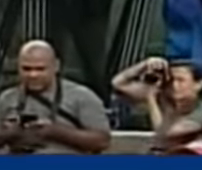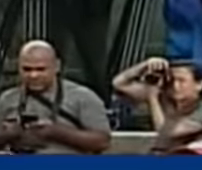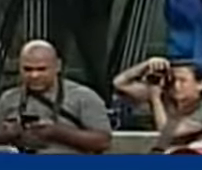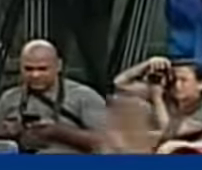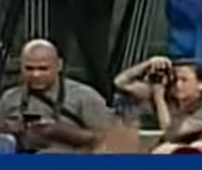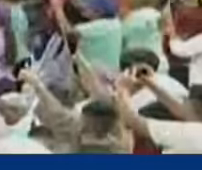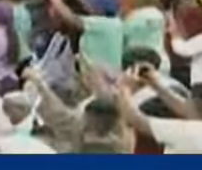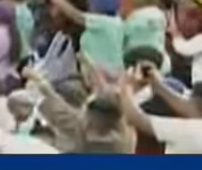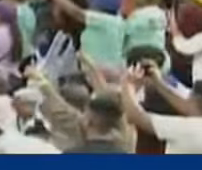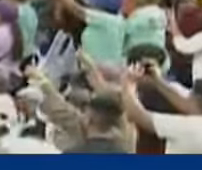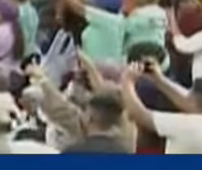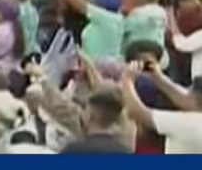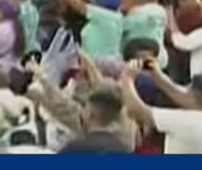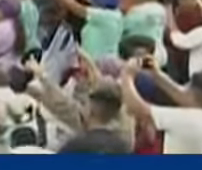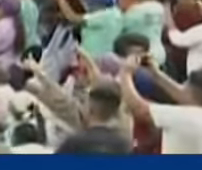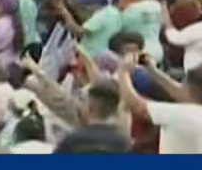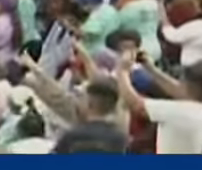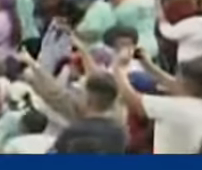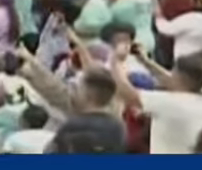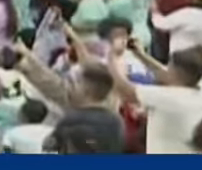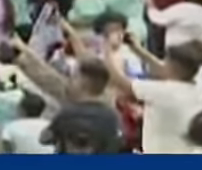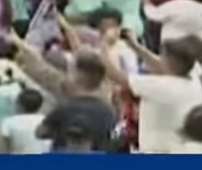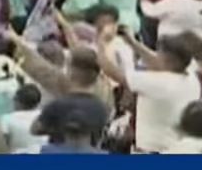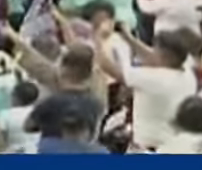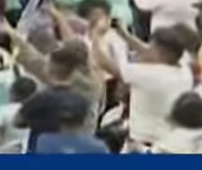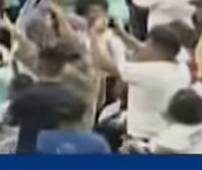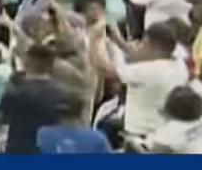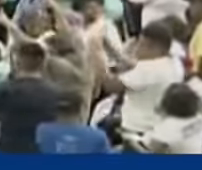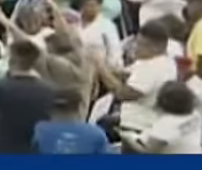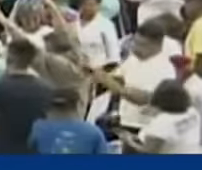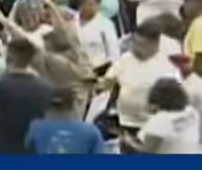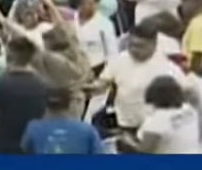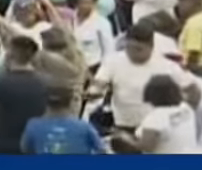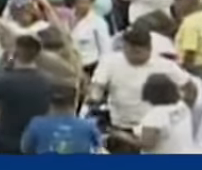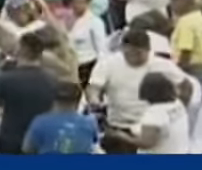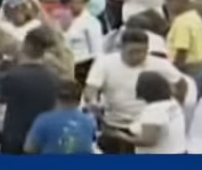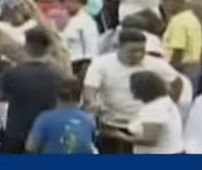Bienvenidos y bienvenidas, abuelos, abuelas.